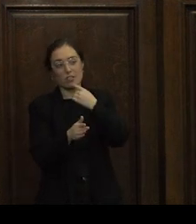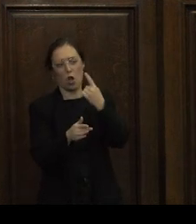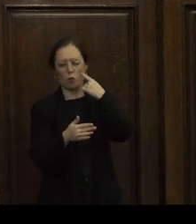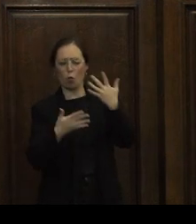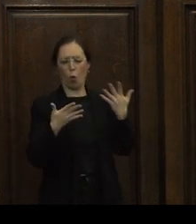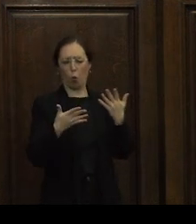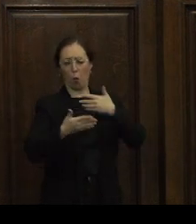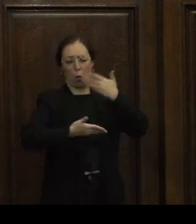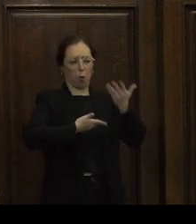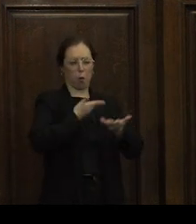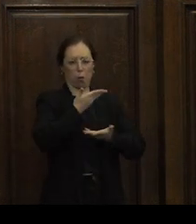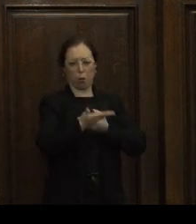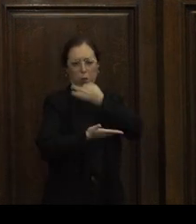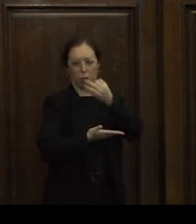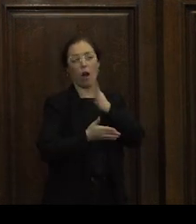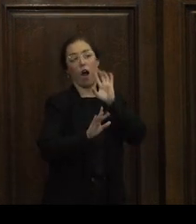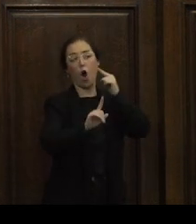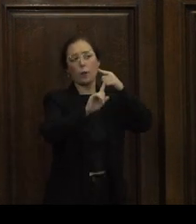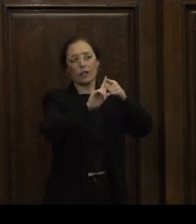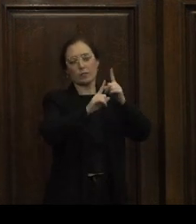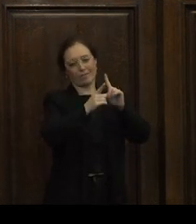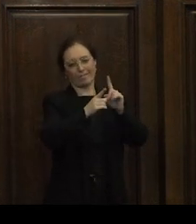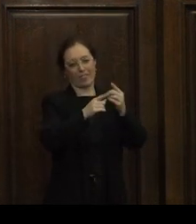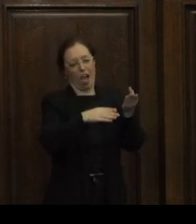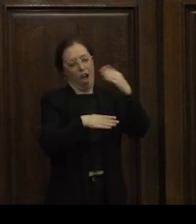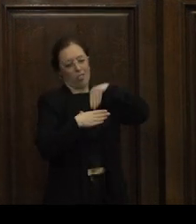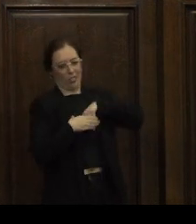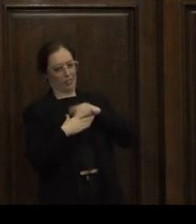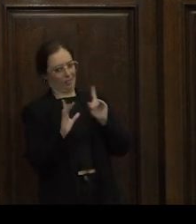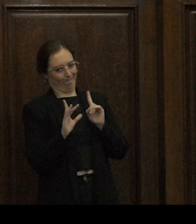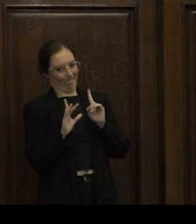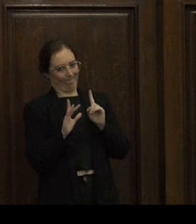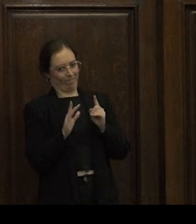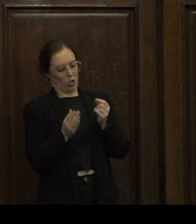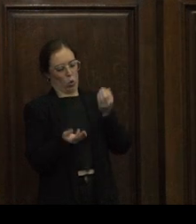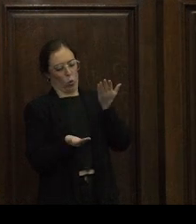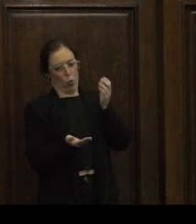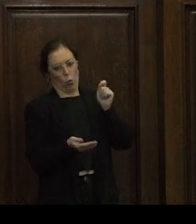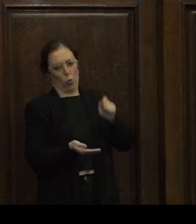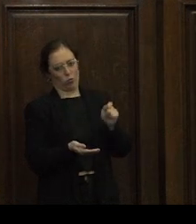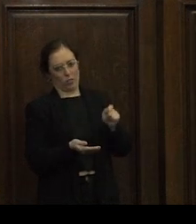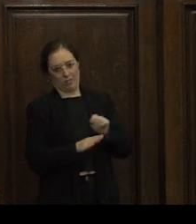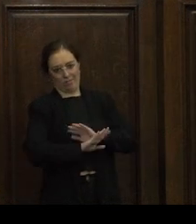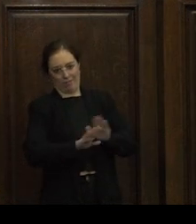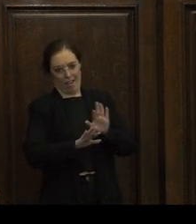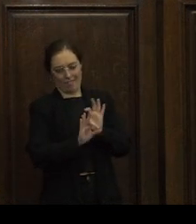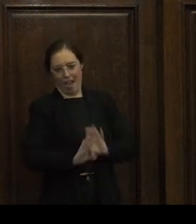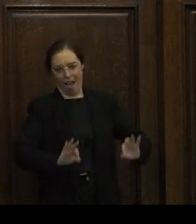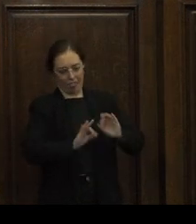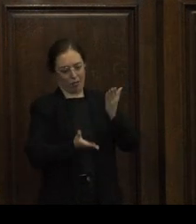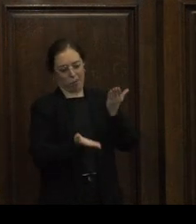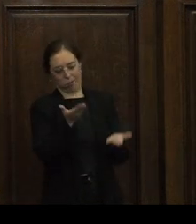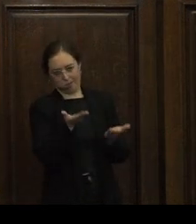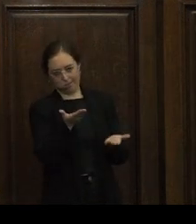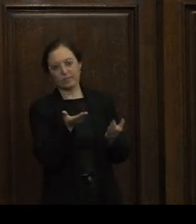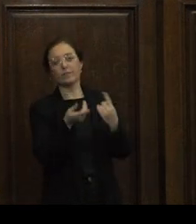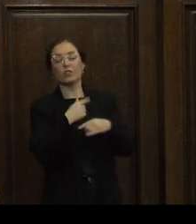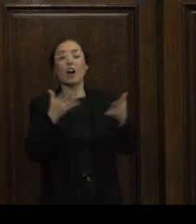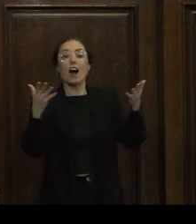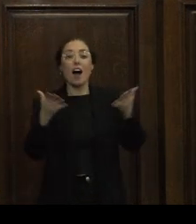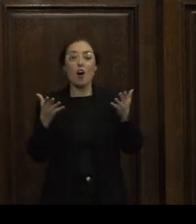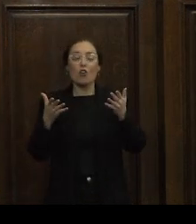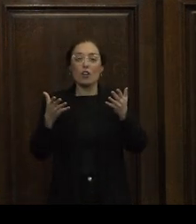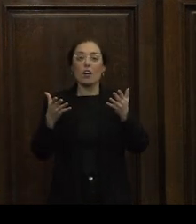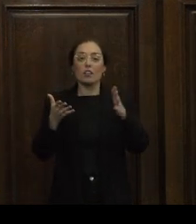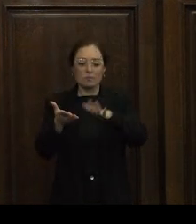estaba allí, que se consideraba objetivo, era bastante relativo e injusto, ¿no? Pero bueno, lo que está